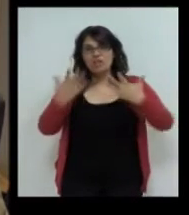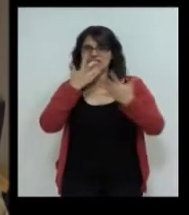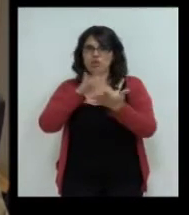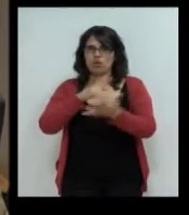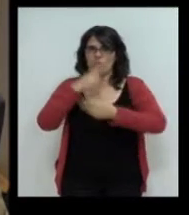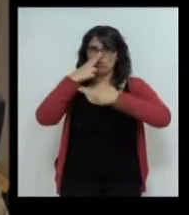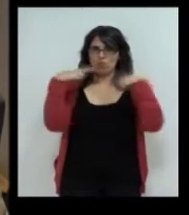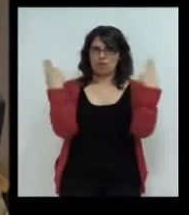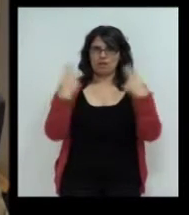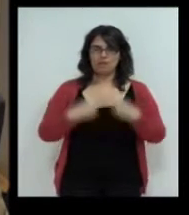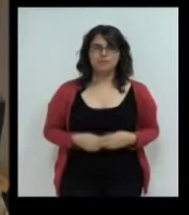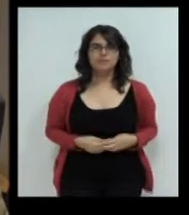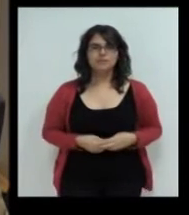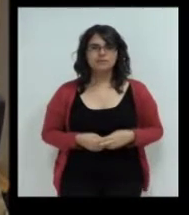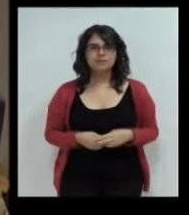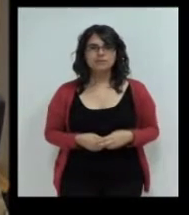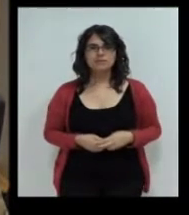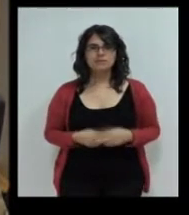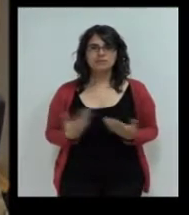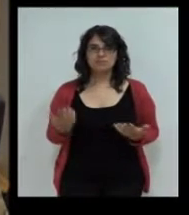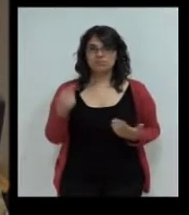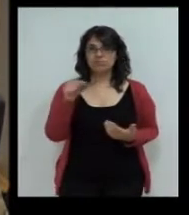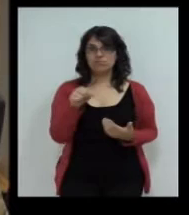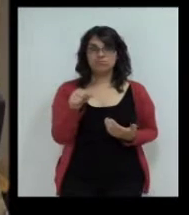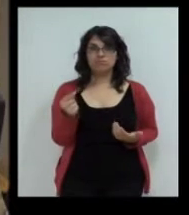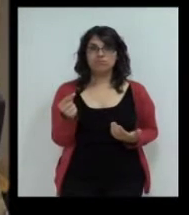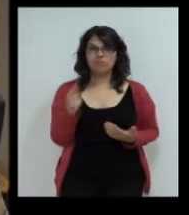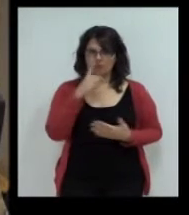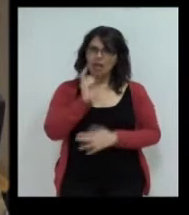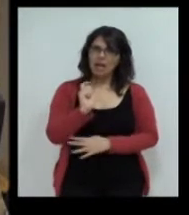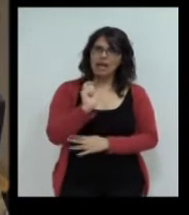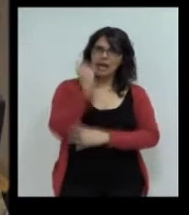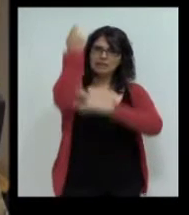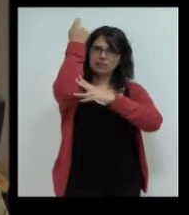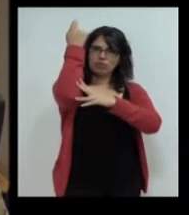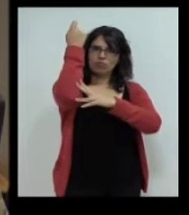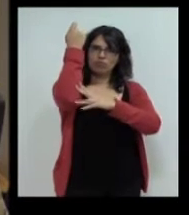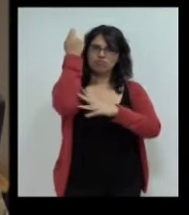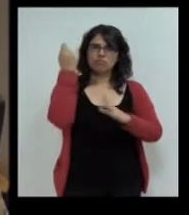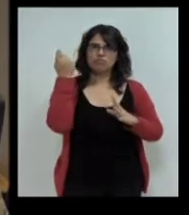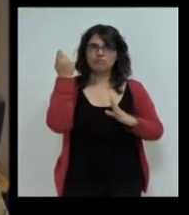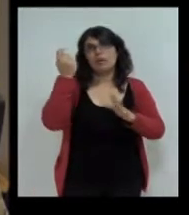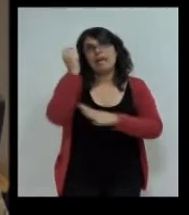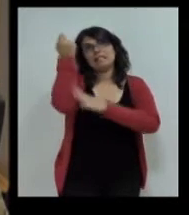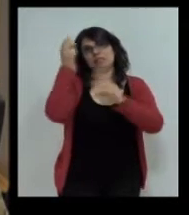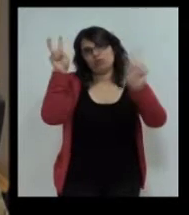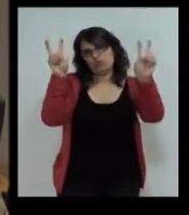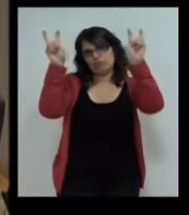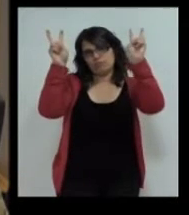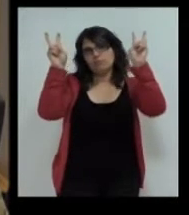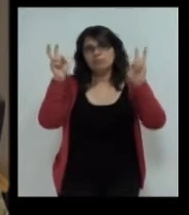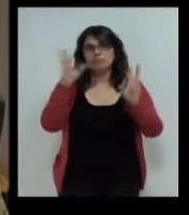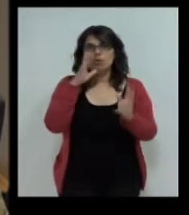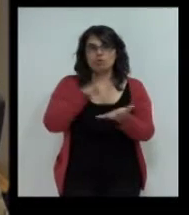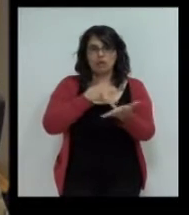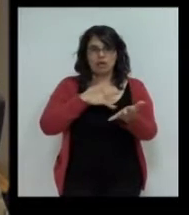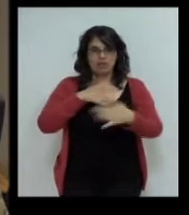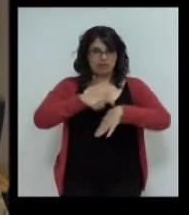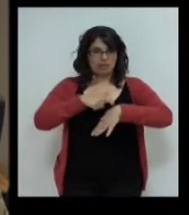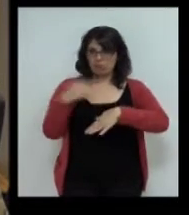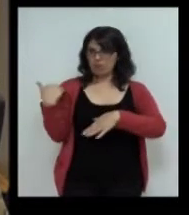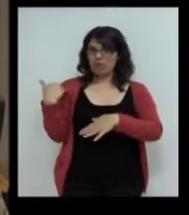públicas. Esto es un éxito, si lo podemos denominar así, en un espacio relativamente corto de